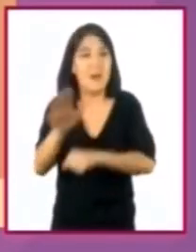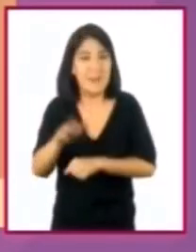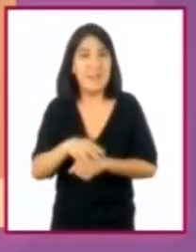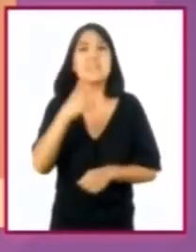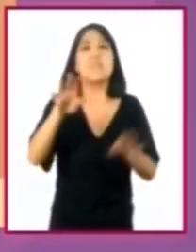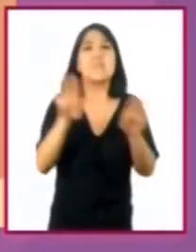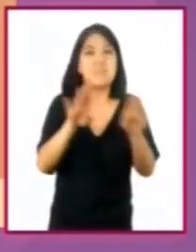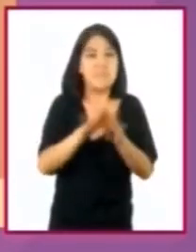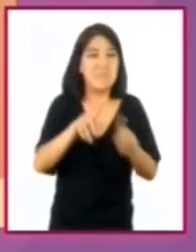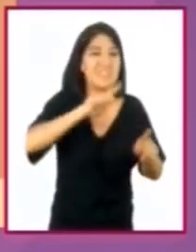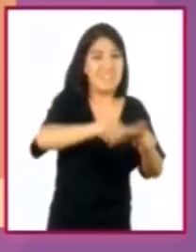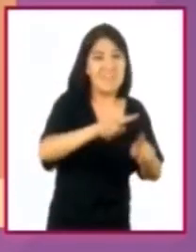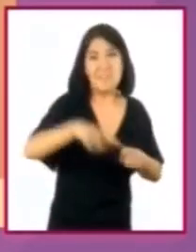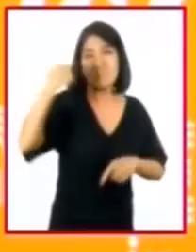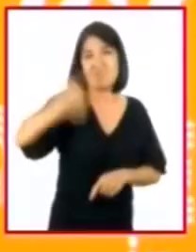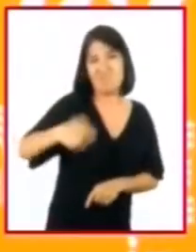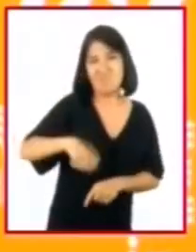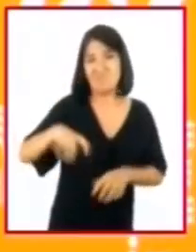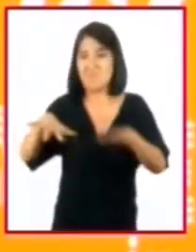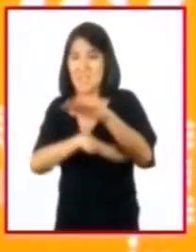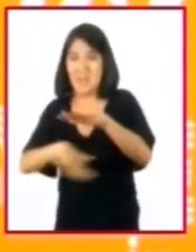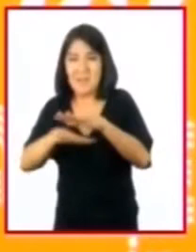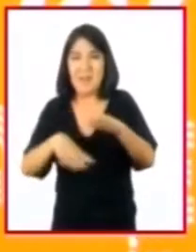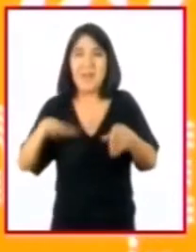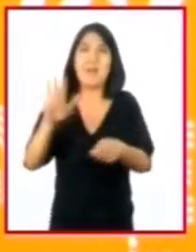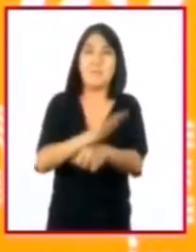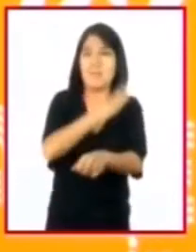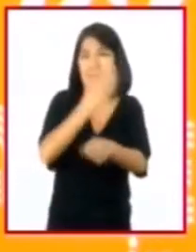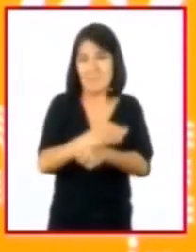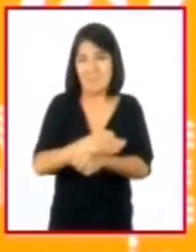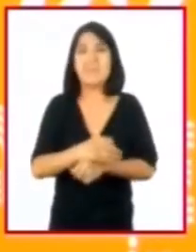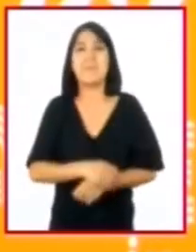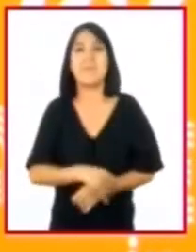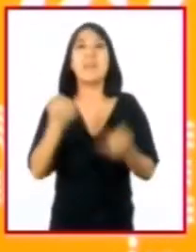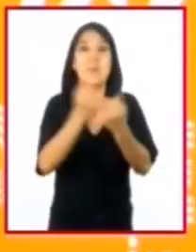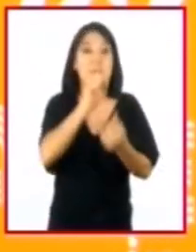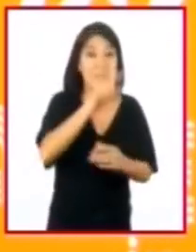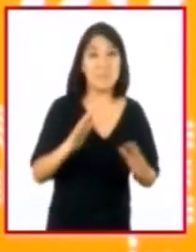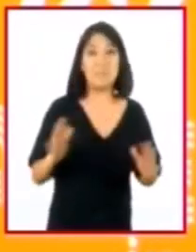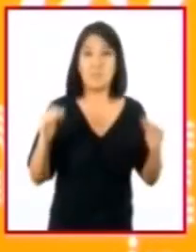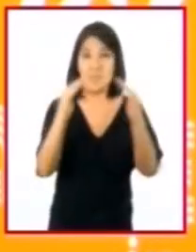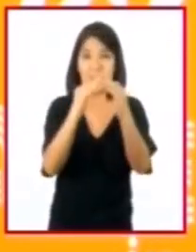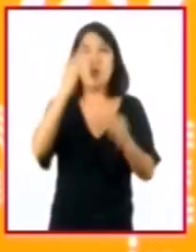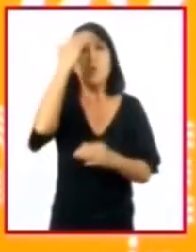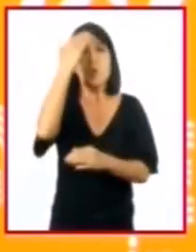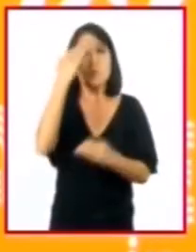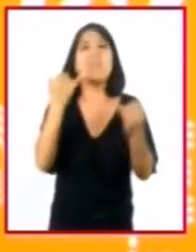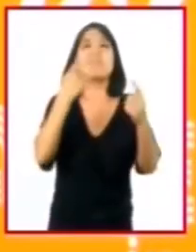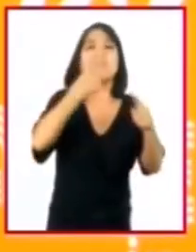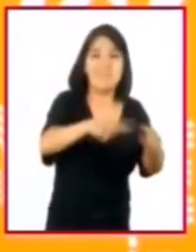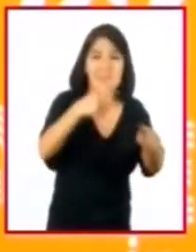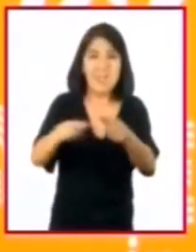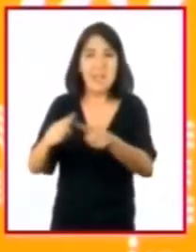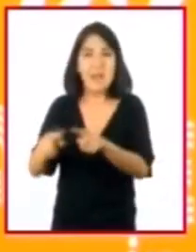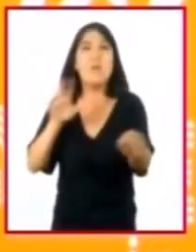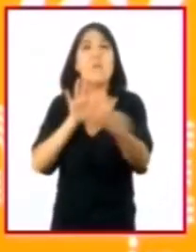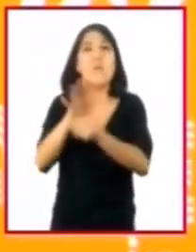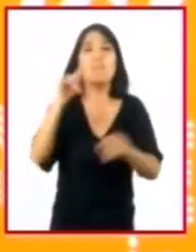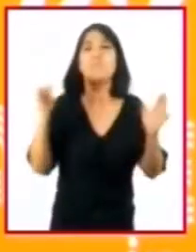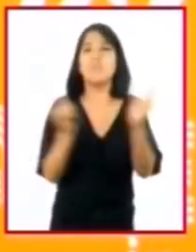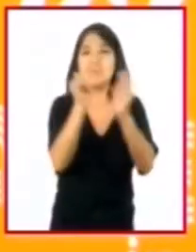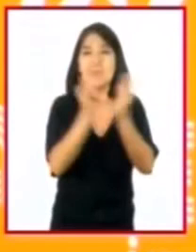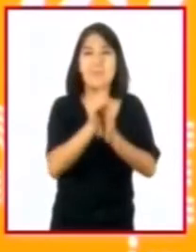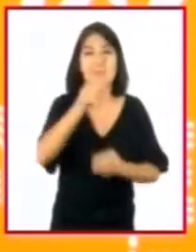diferencias sociales que existían. A través de las ruinas, sabemos que construían diferentes tipos de edificaciones para